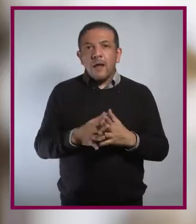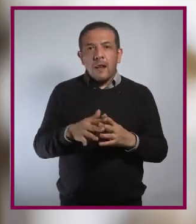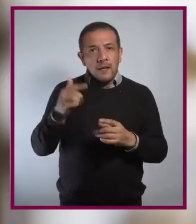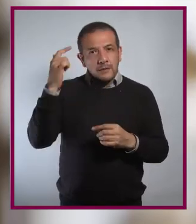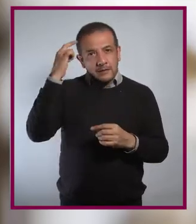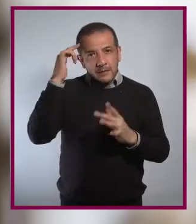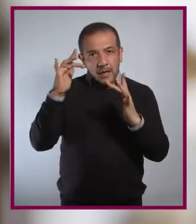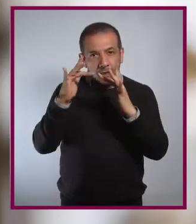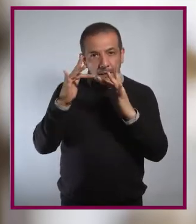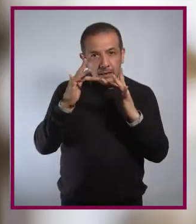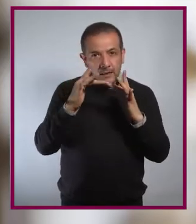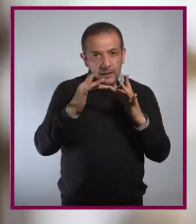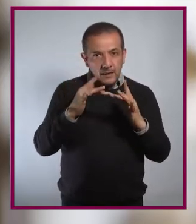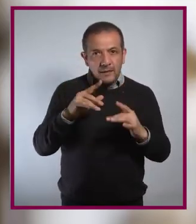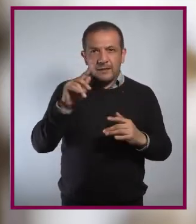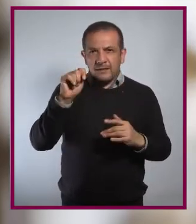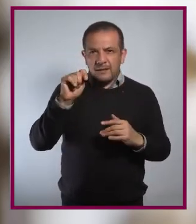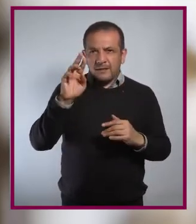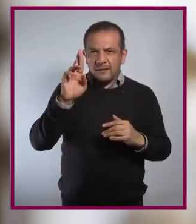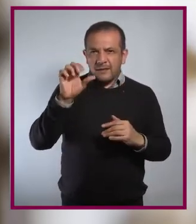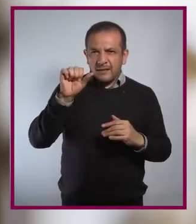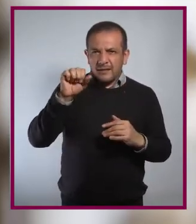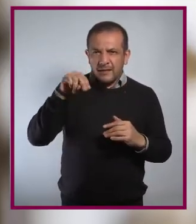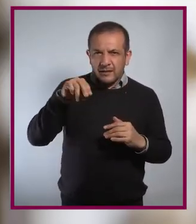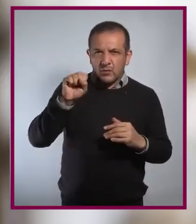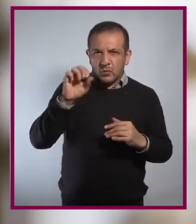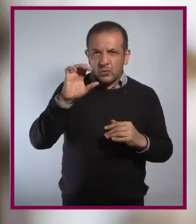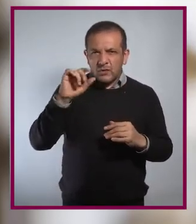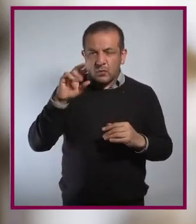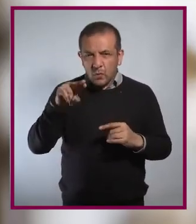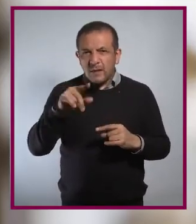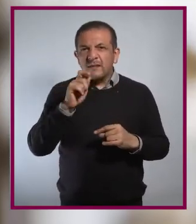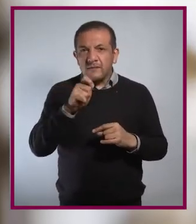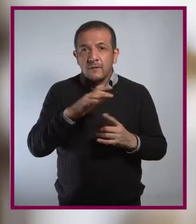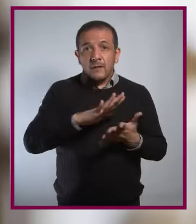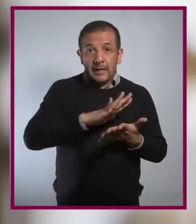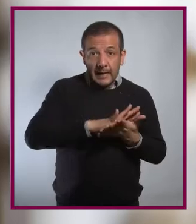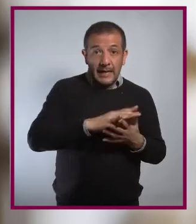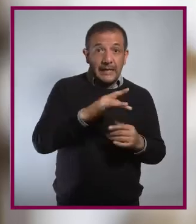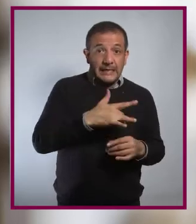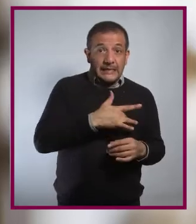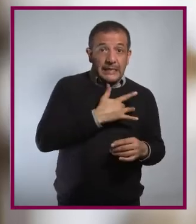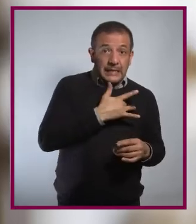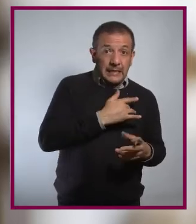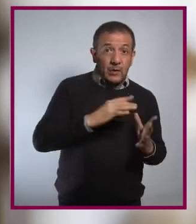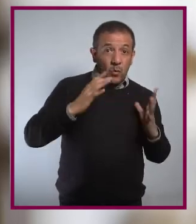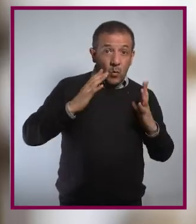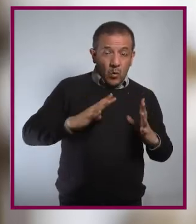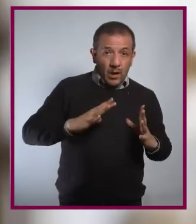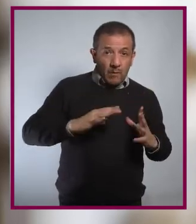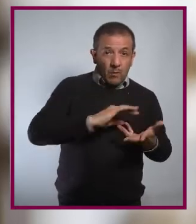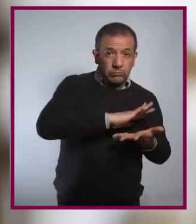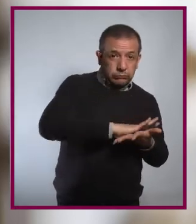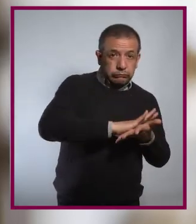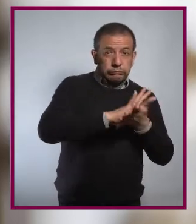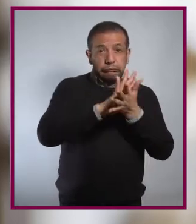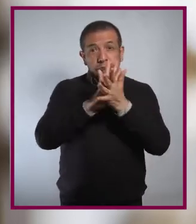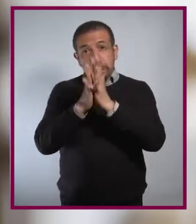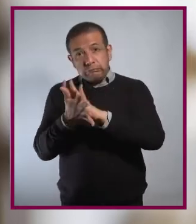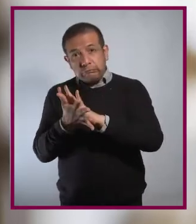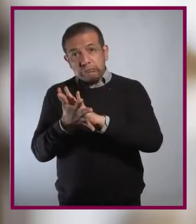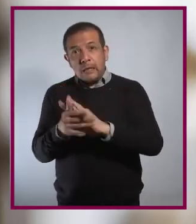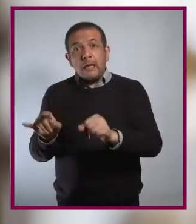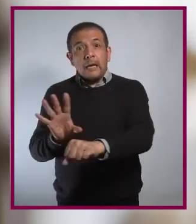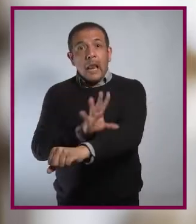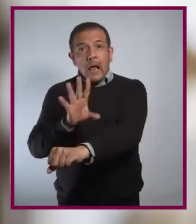las neuronas se llama transducción? Consiste en convertir un estímulo físico en una